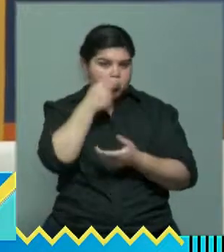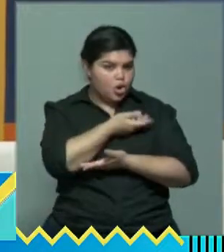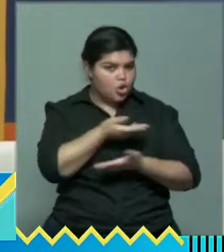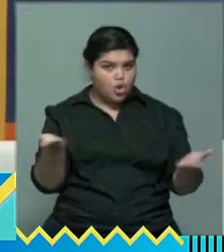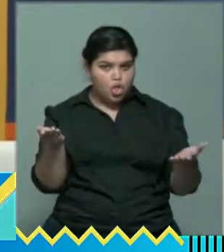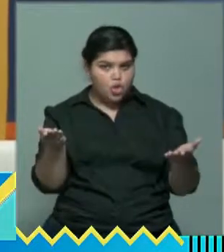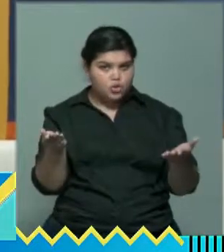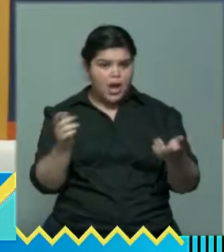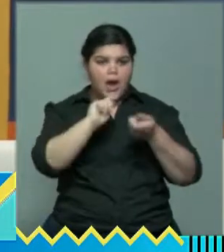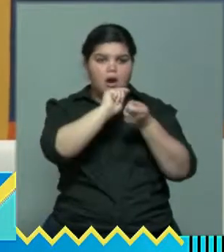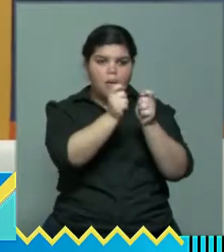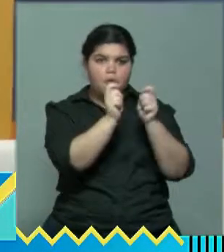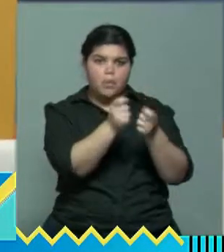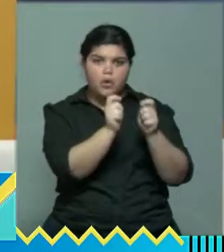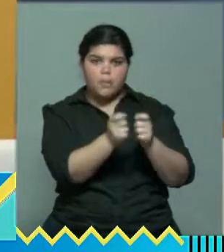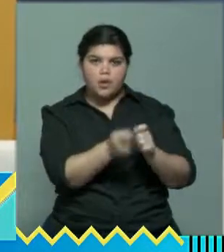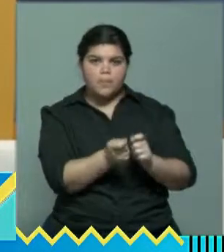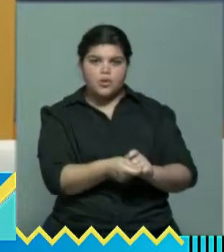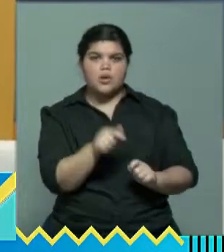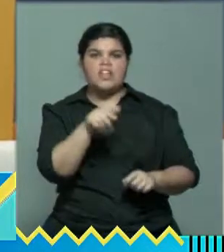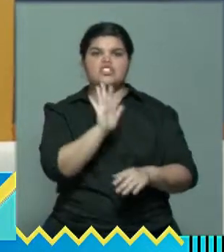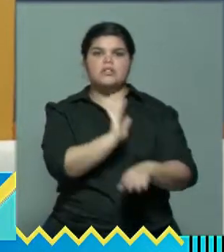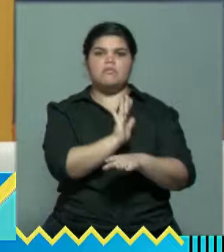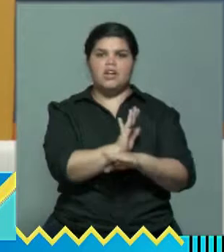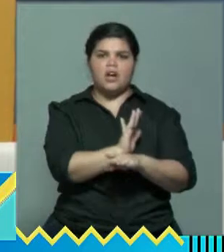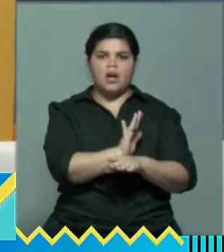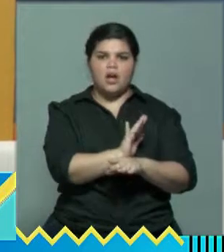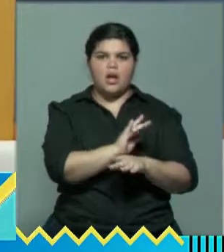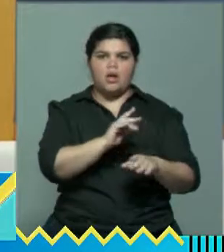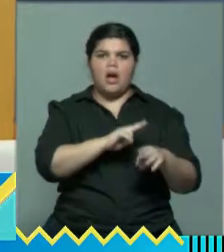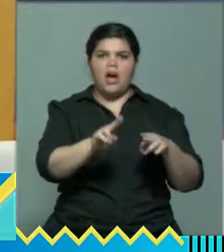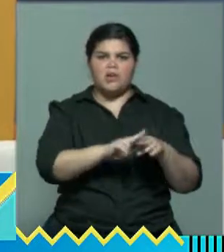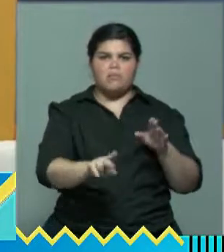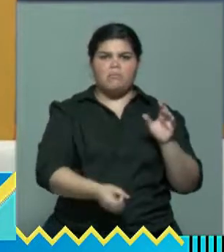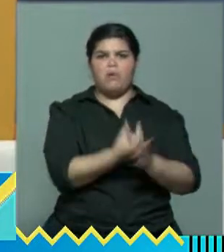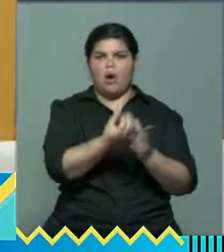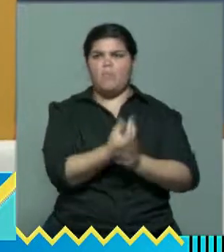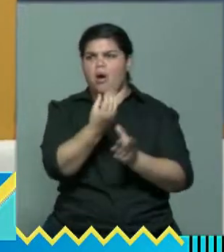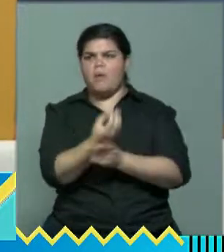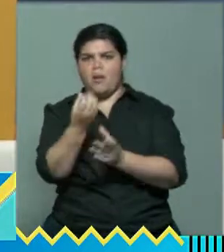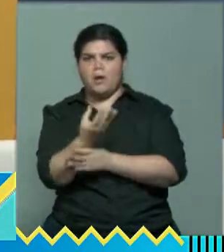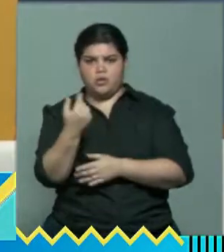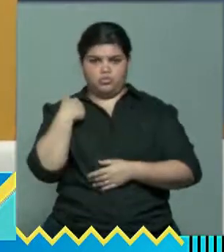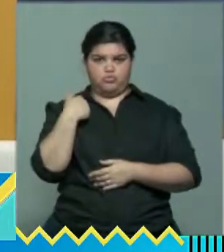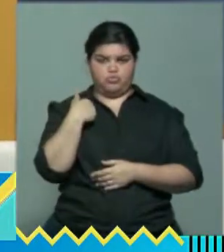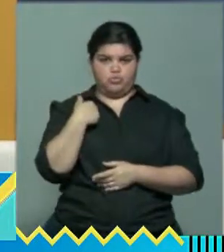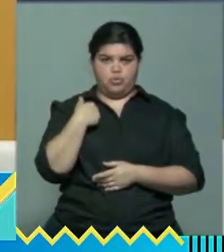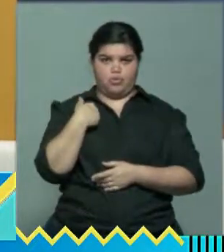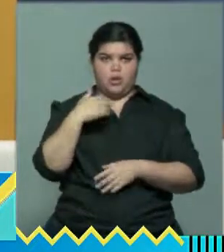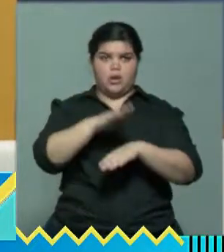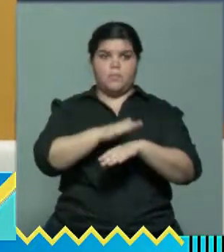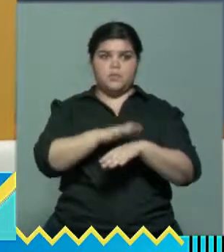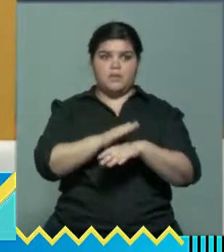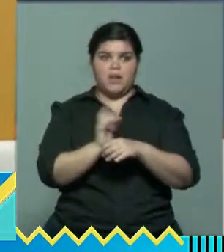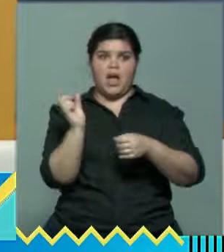y demuestra, digamos, que hay una sobrelegislación. Es más, soy autor del proyecto de ley en diputados de adhesión a la